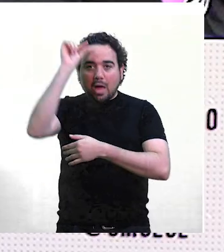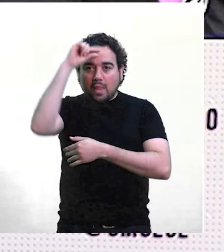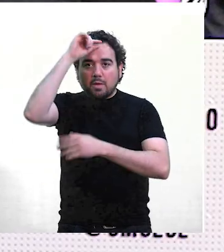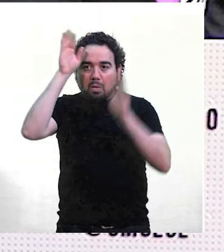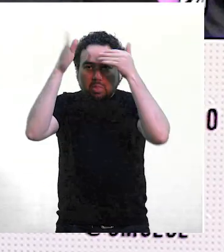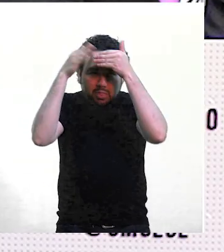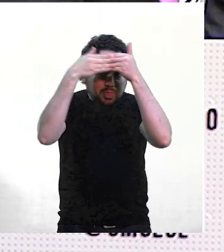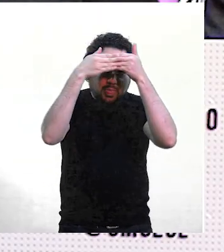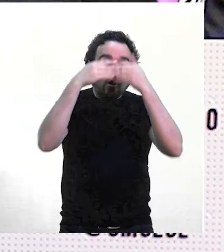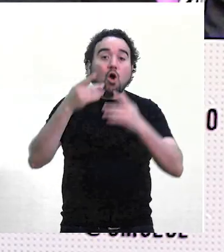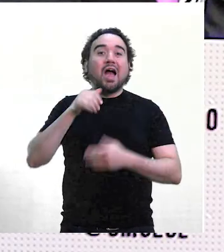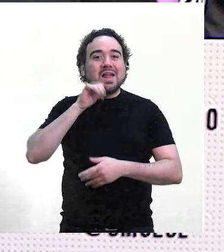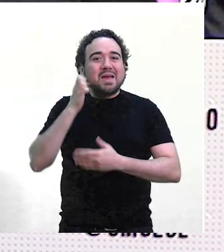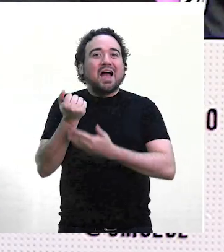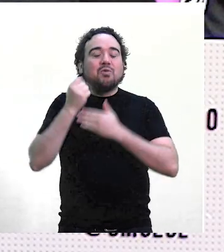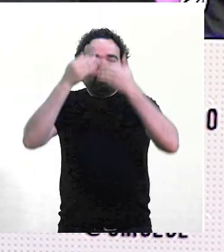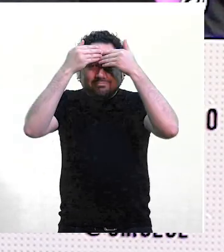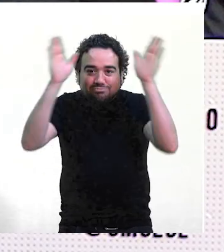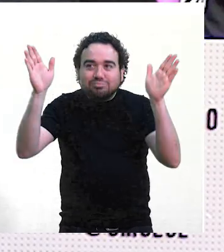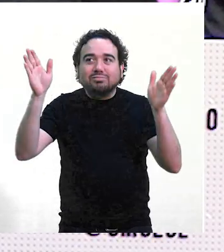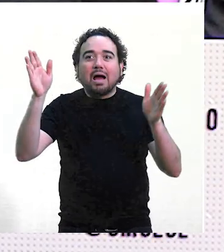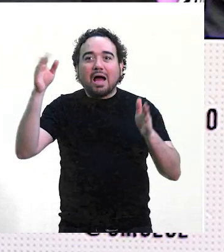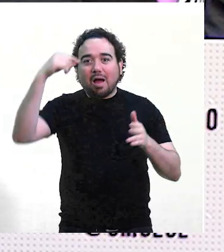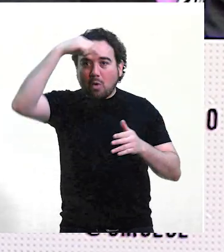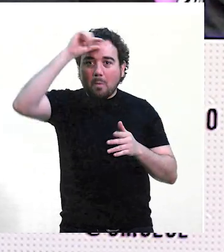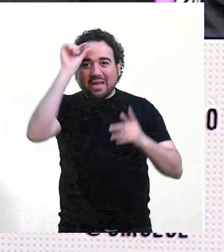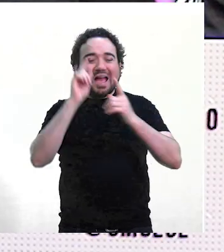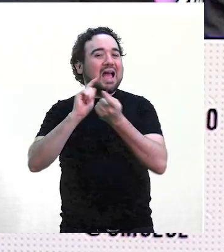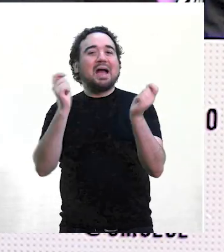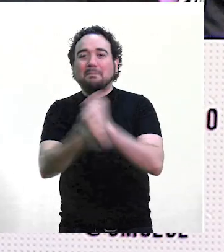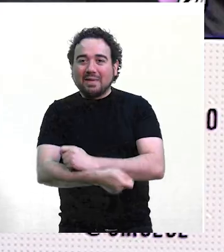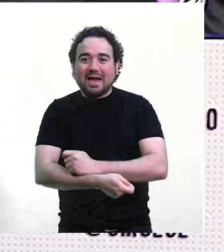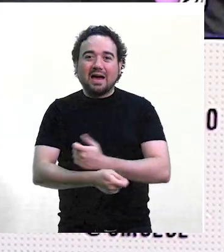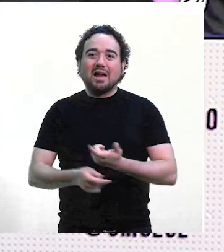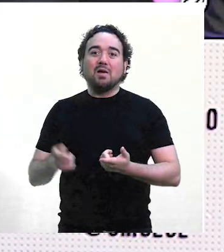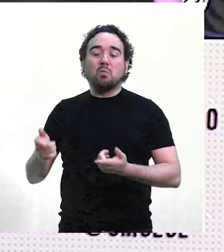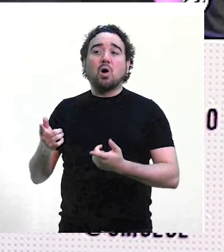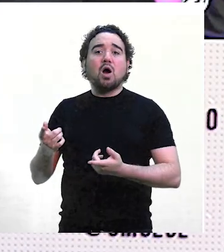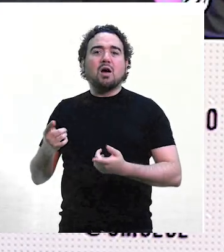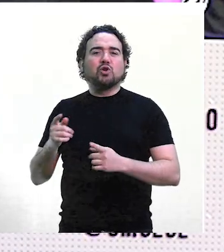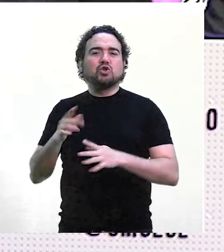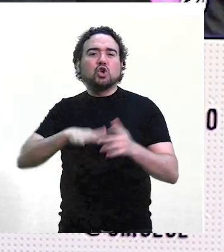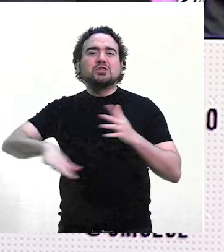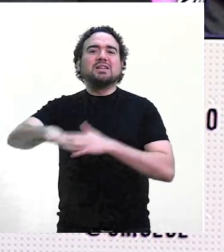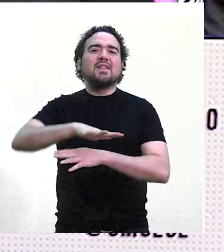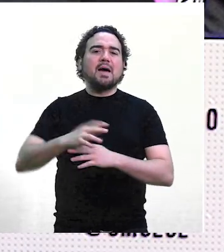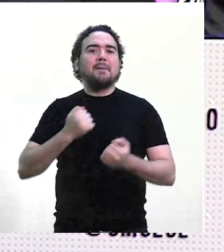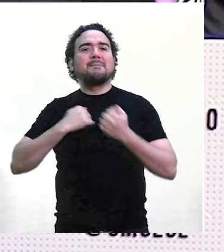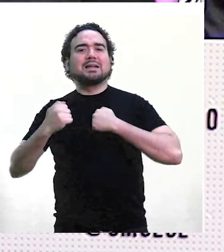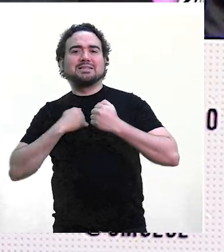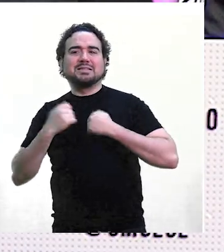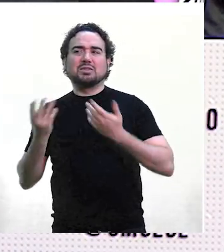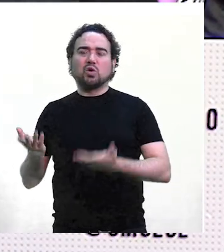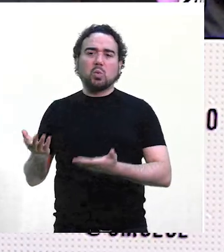poco los estereotipos, porque no es la misma cultura, al menos que tenemos nosotros acá. Sí. Claro. Sí. Y además dentro de una sociedad tan machista como la japonesa. Sí, es verdad.